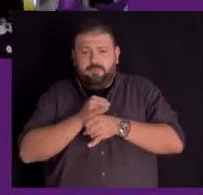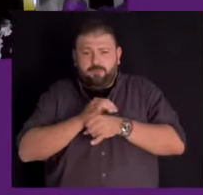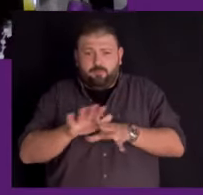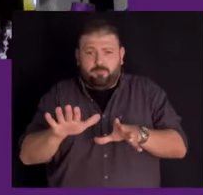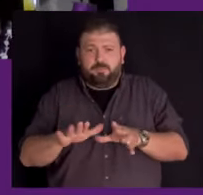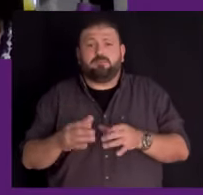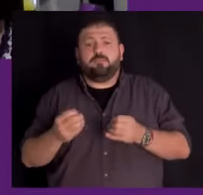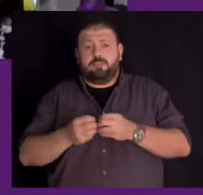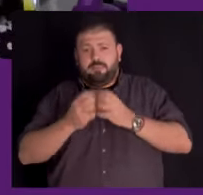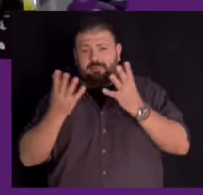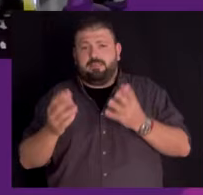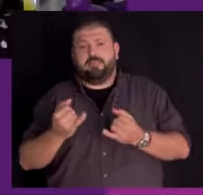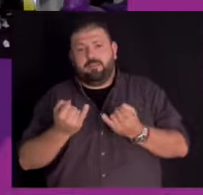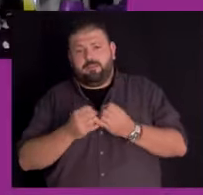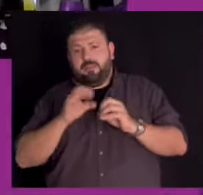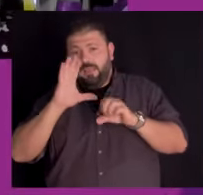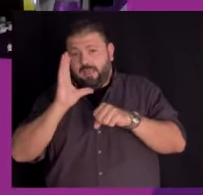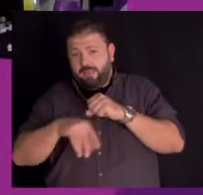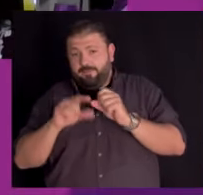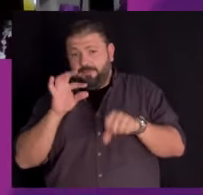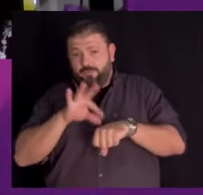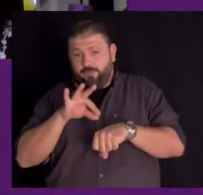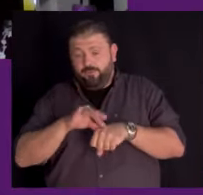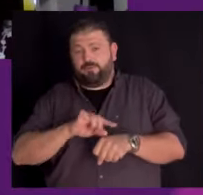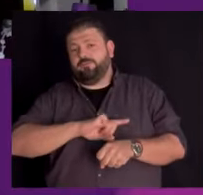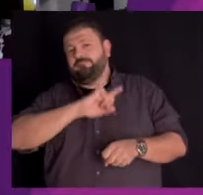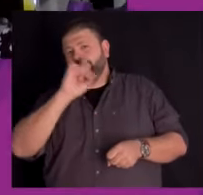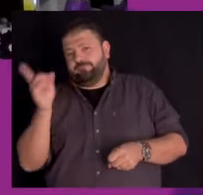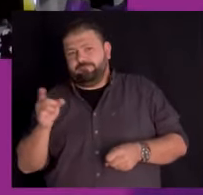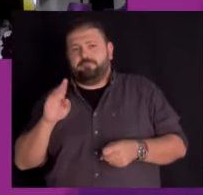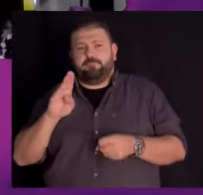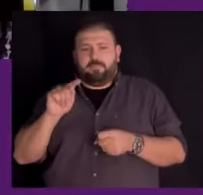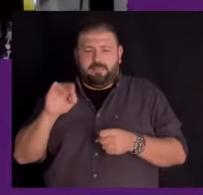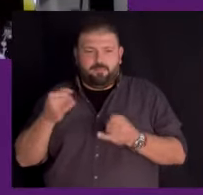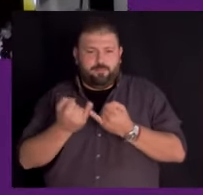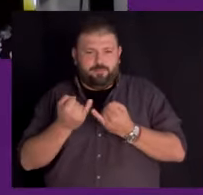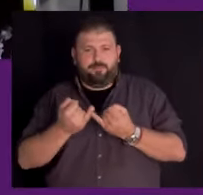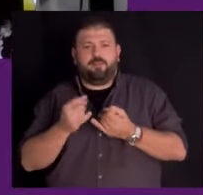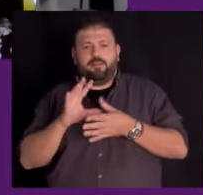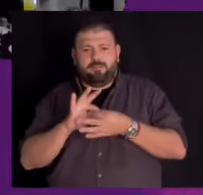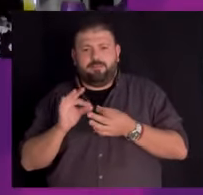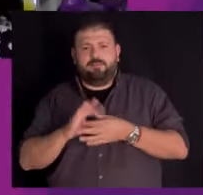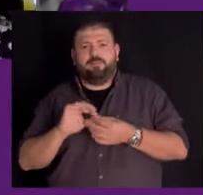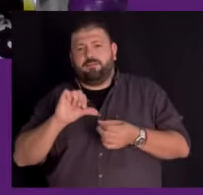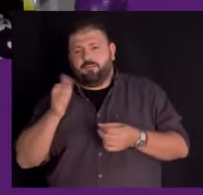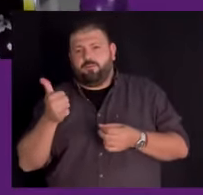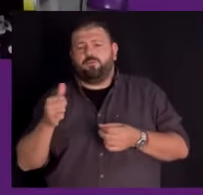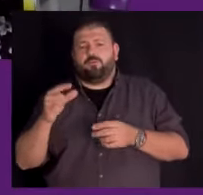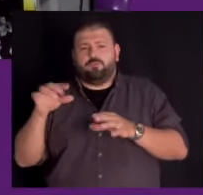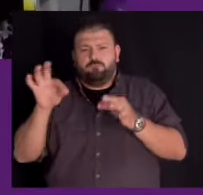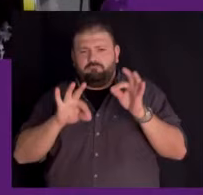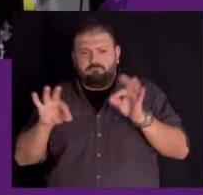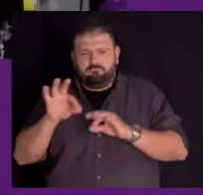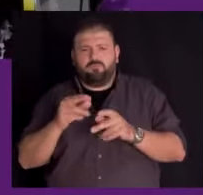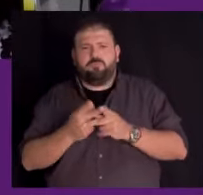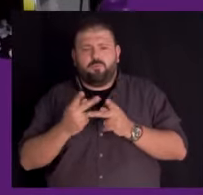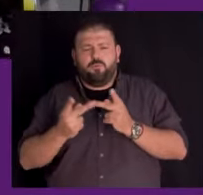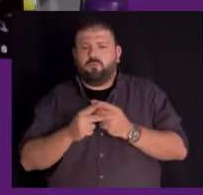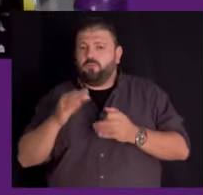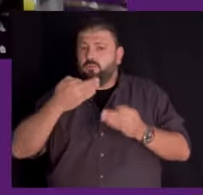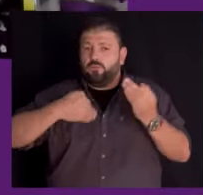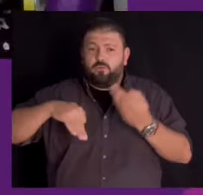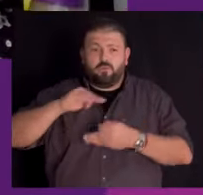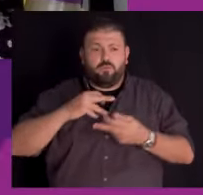y obviamente también, terminando, el doctor Enrique también nos va a mencionar de otros componentes más, porque todos en el chat nos